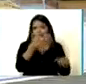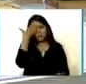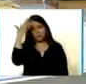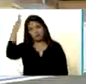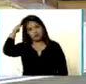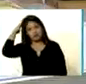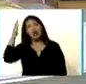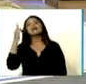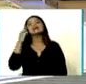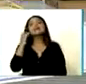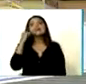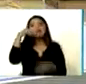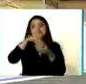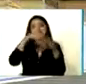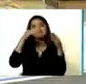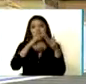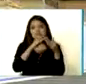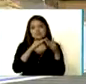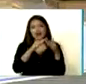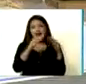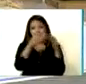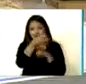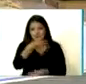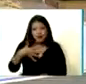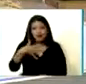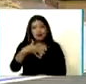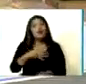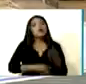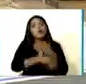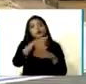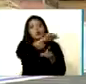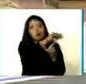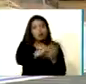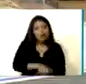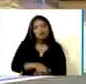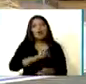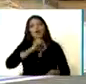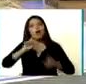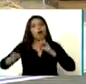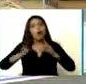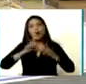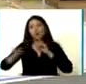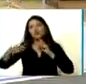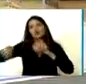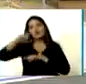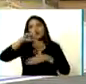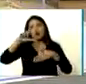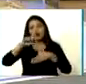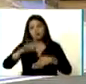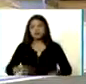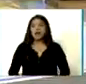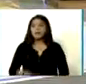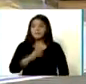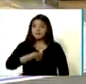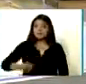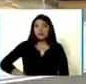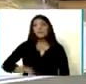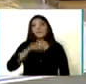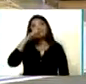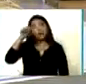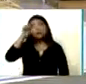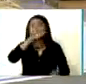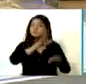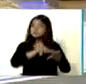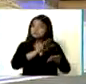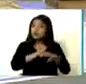Casa Blanca se profundizó el racismo dentro de los Estados Unidos y el odio hacia los latinos. El presidente Nicolás Maduro lo dejó ahí antes de irse para